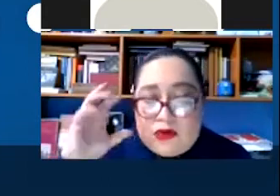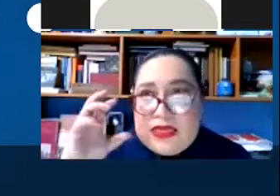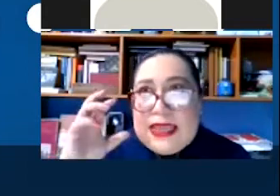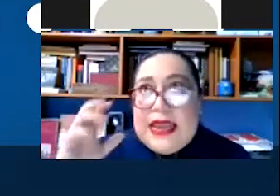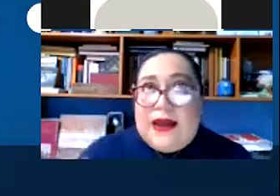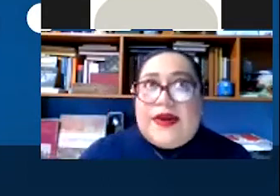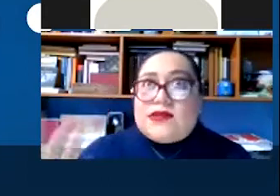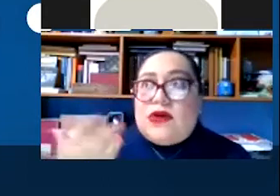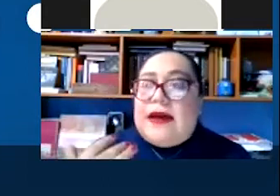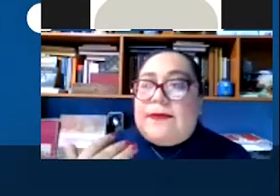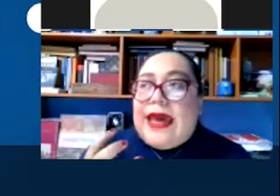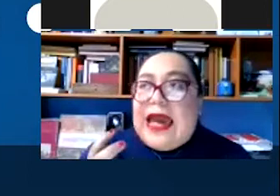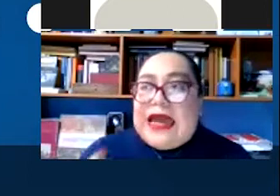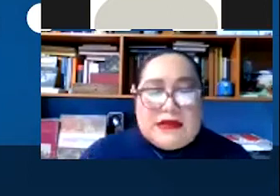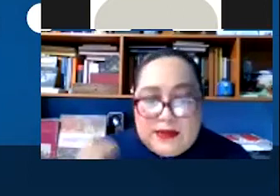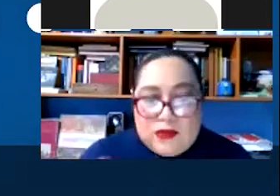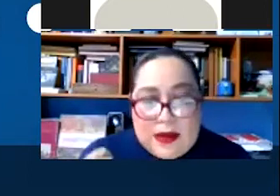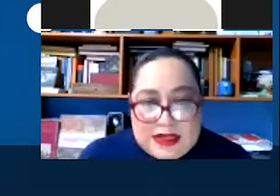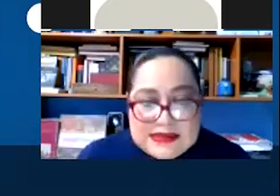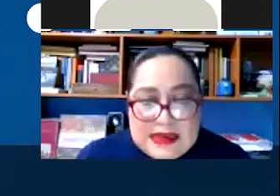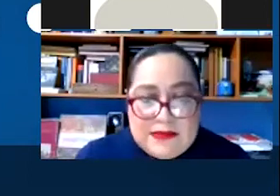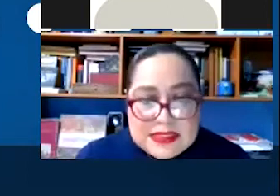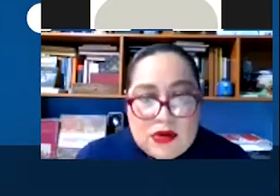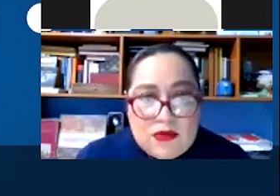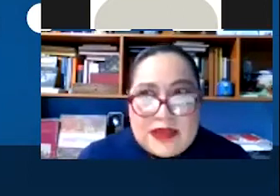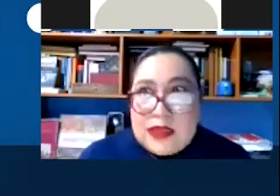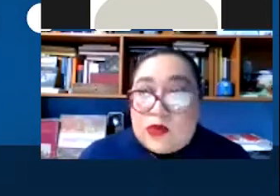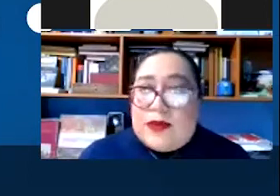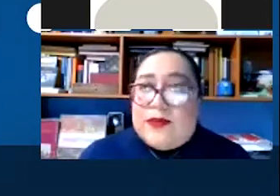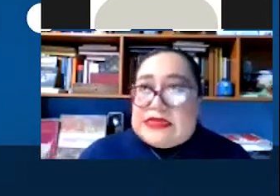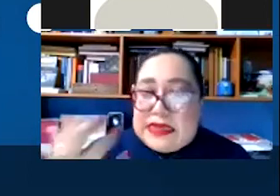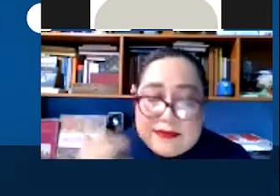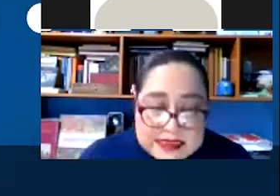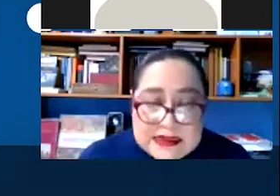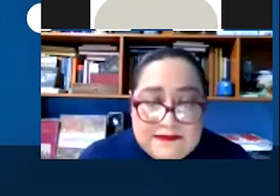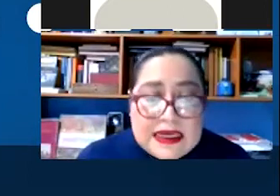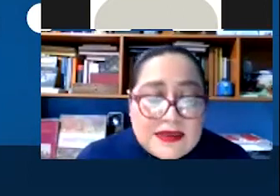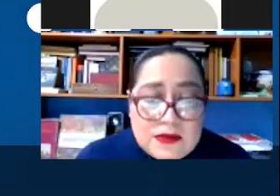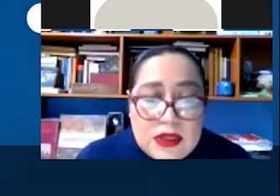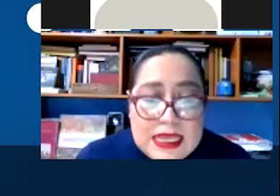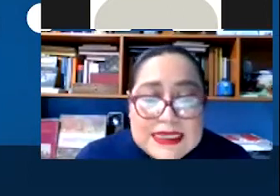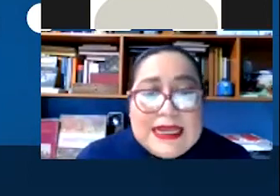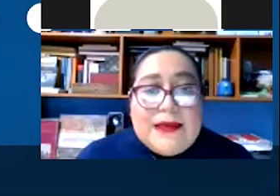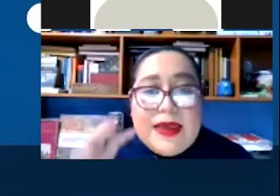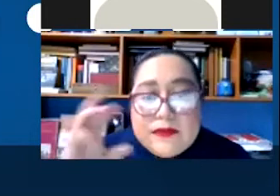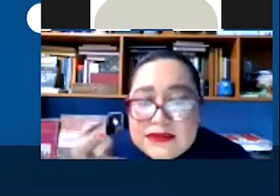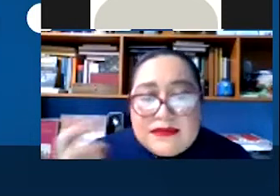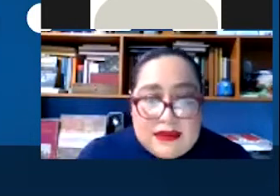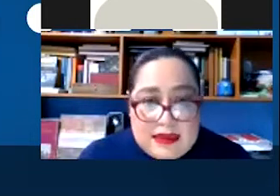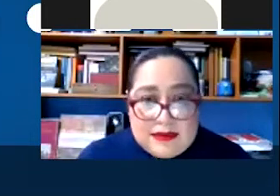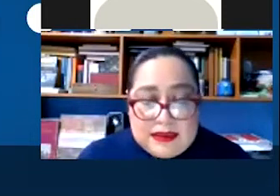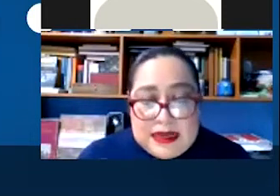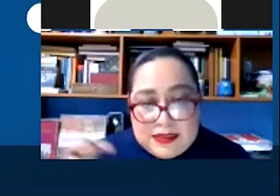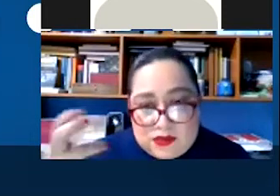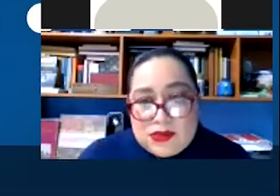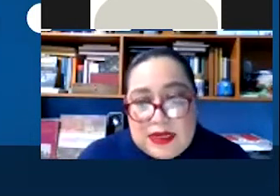en donde la persona va a recibir un aprendizaje más colaborativo, un aprendizaje más significativo, que le permite